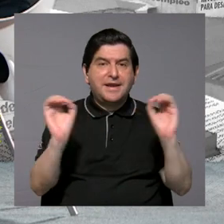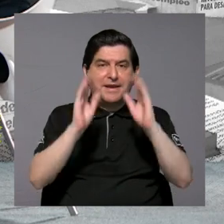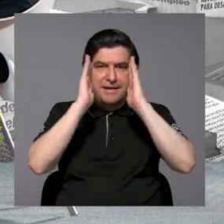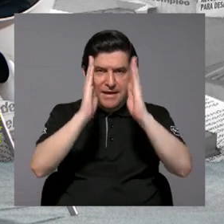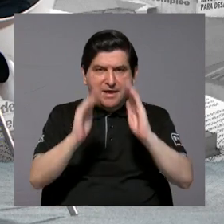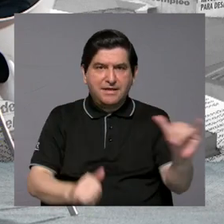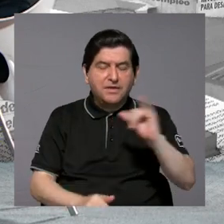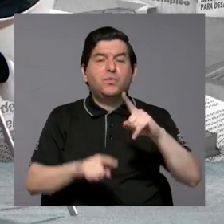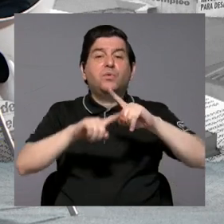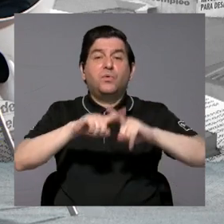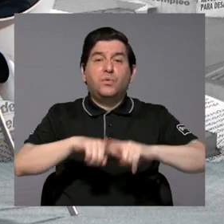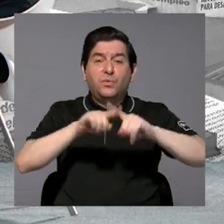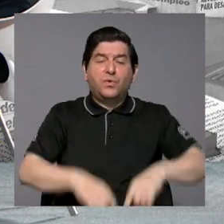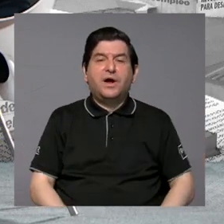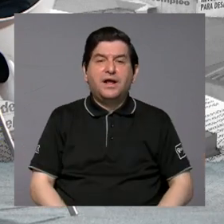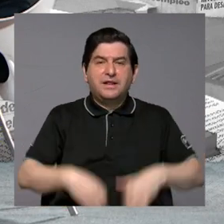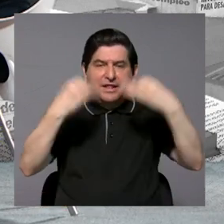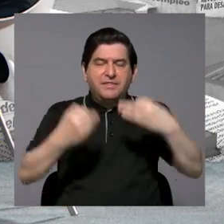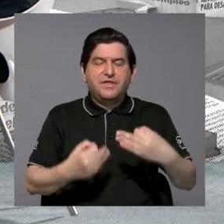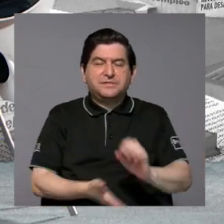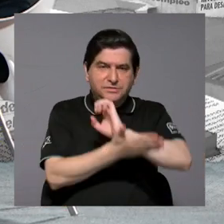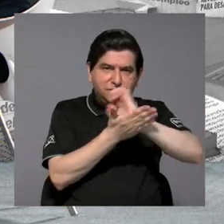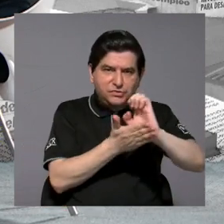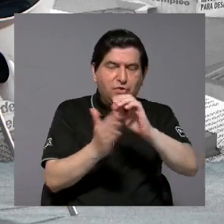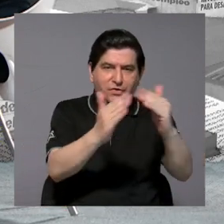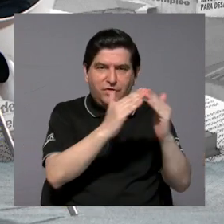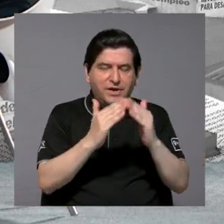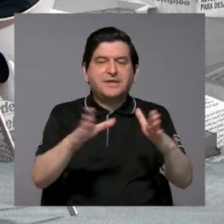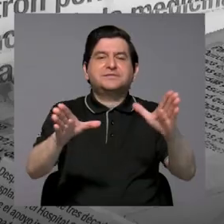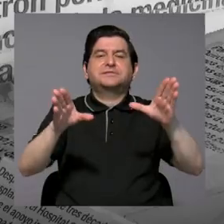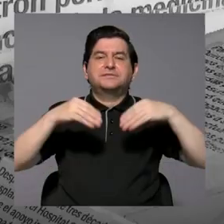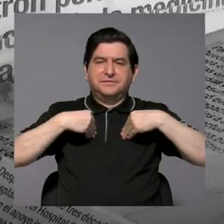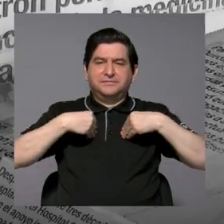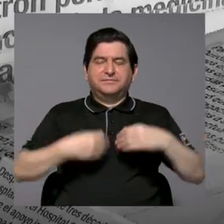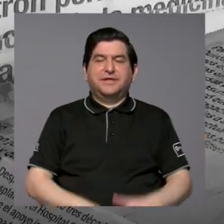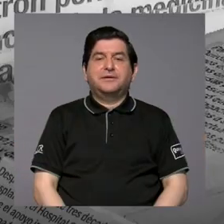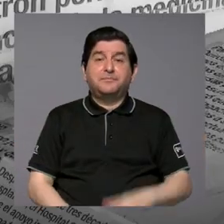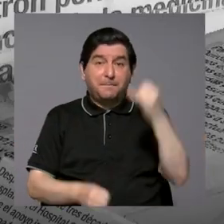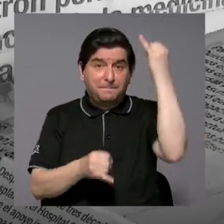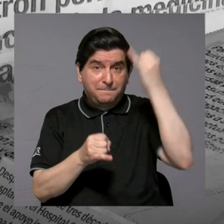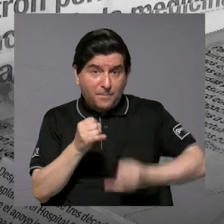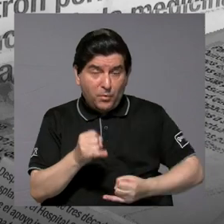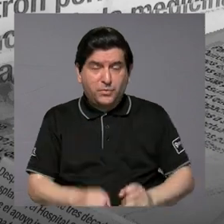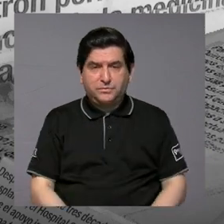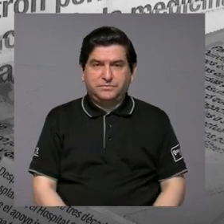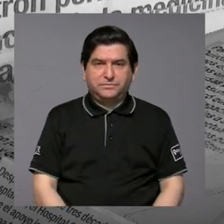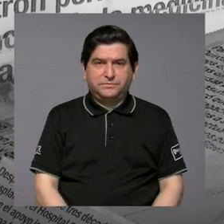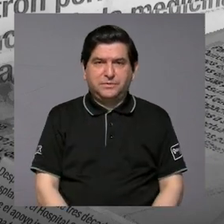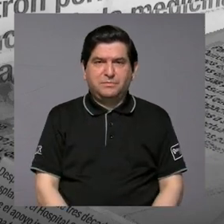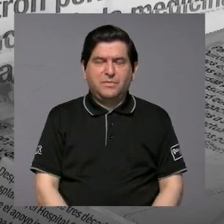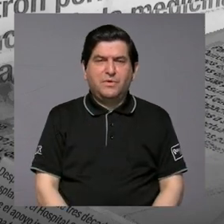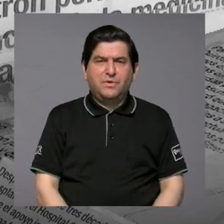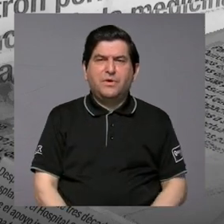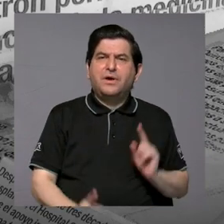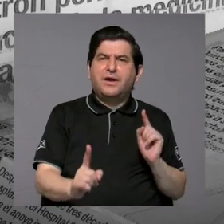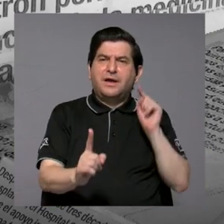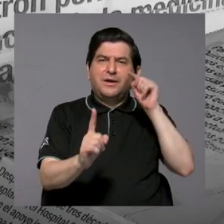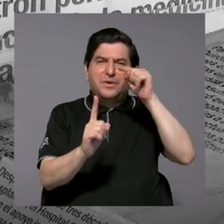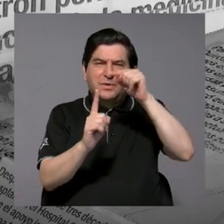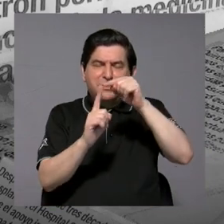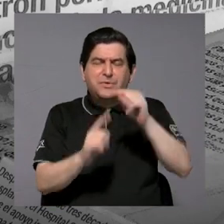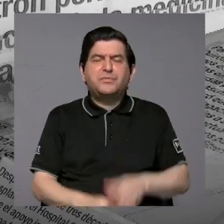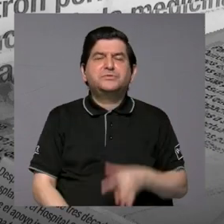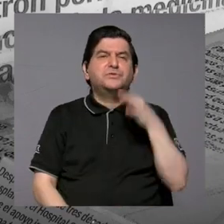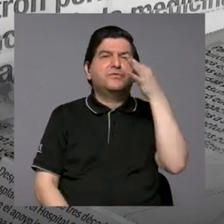atender nada Y eso también depende de las medidas preventivas que ustedes como comunidad asumen y finalmente eh Hacia dónde va el programa